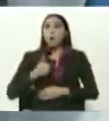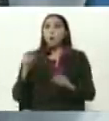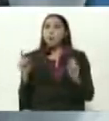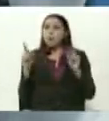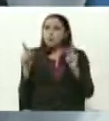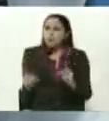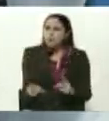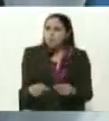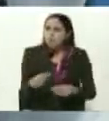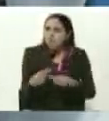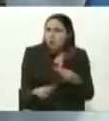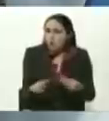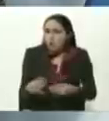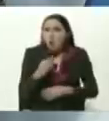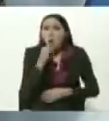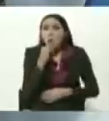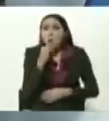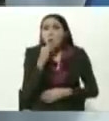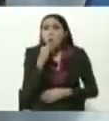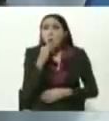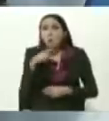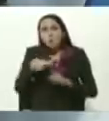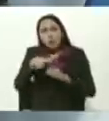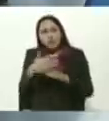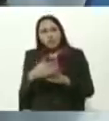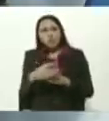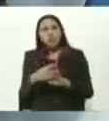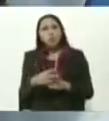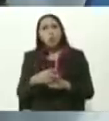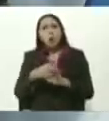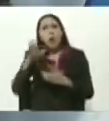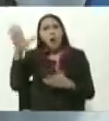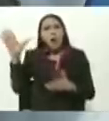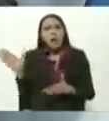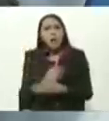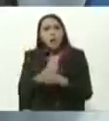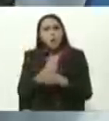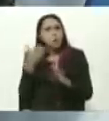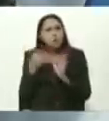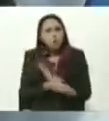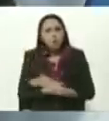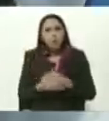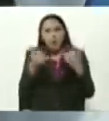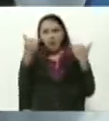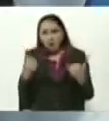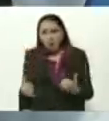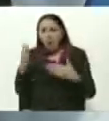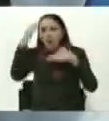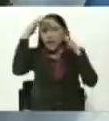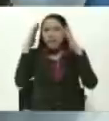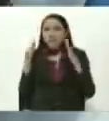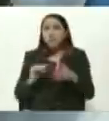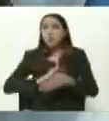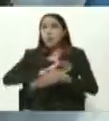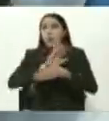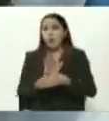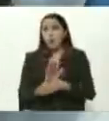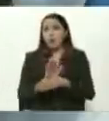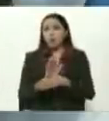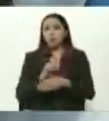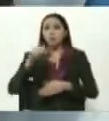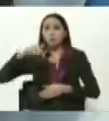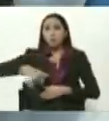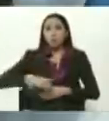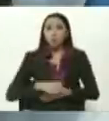para informar de un hecho que conocimos y que estuvimos trabajando incluso hoy en horas de la madrugada.